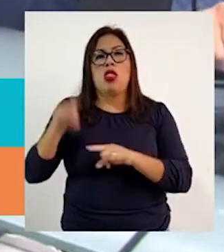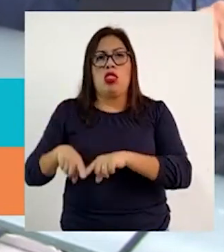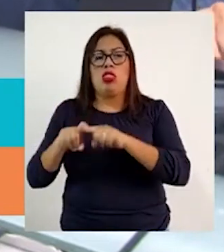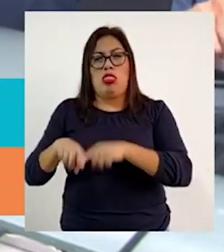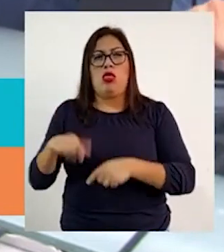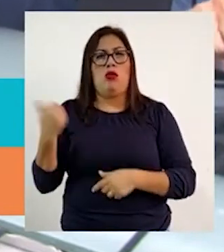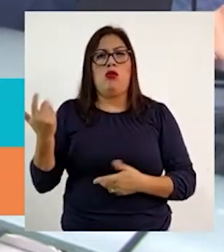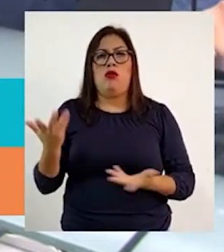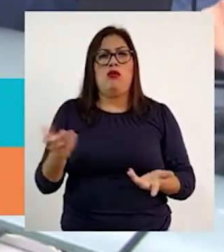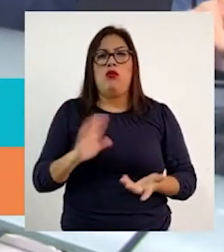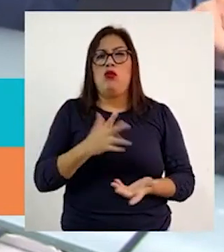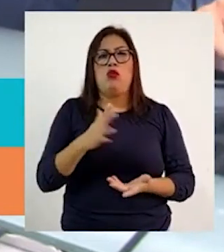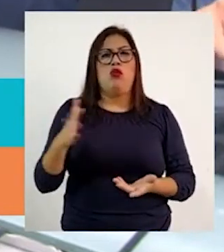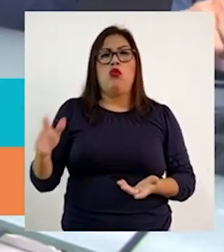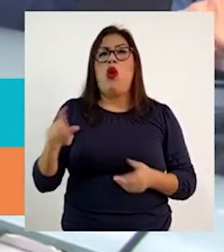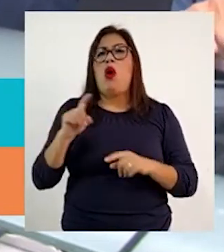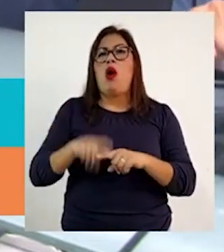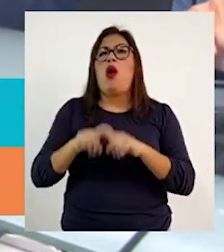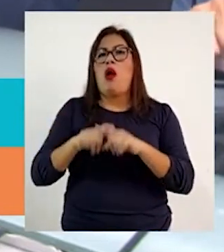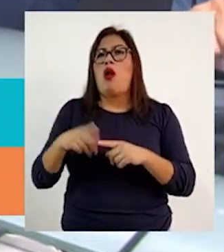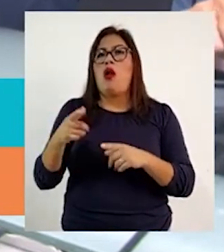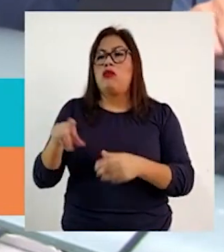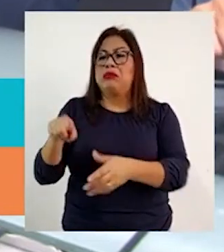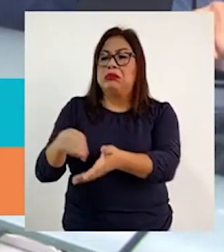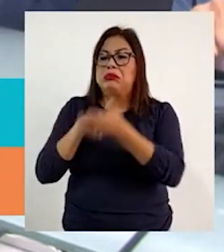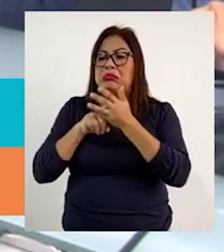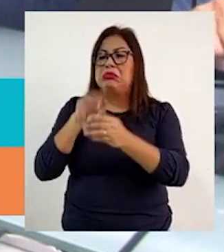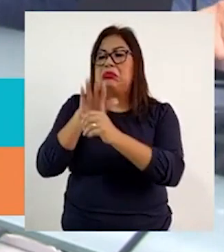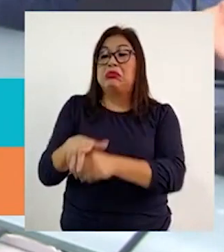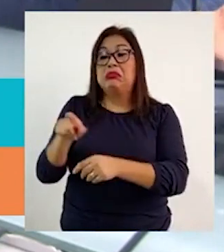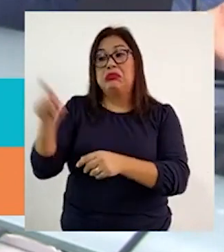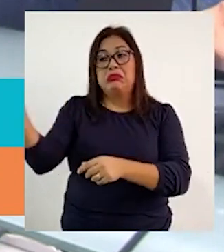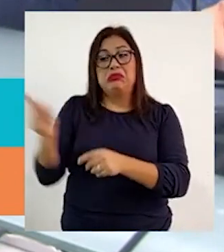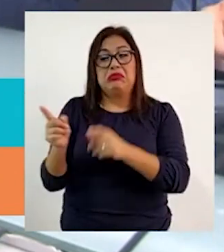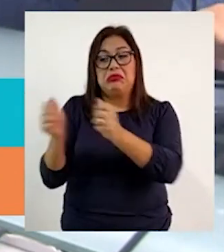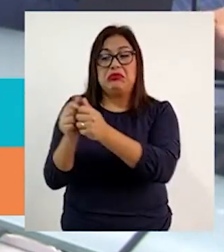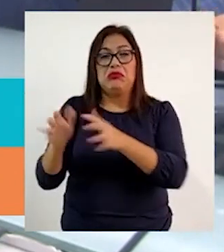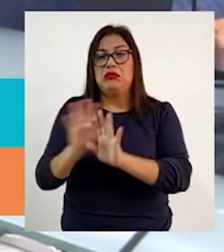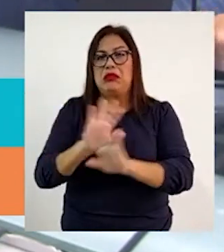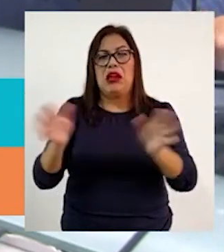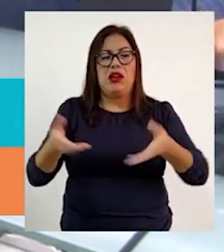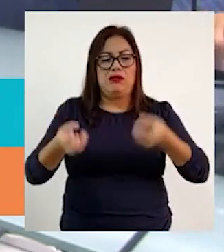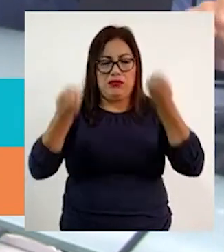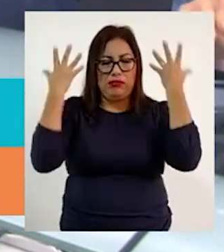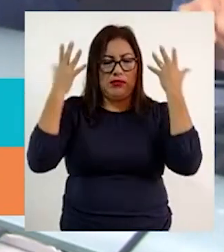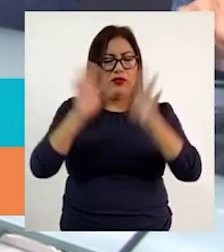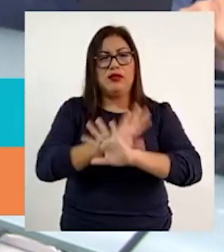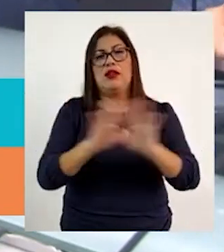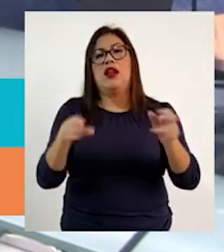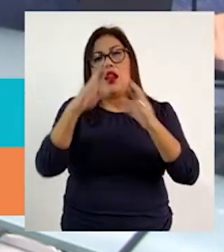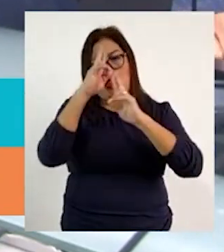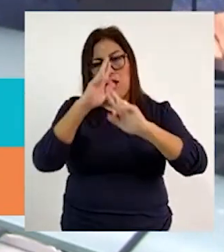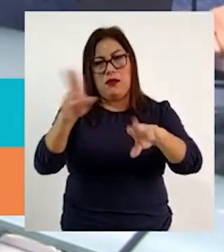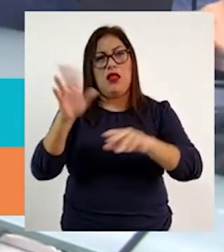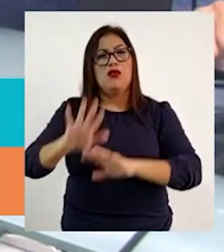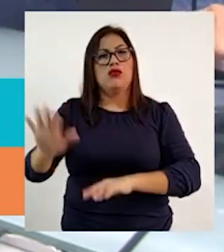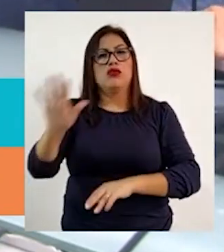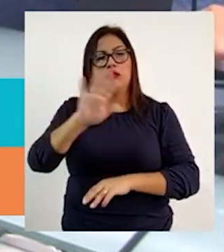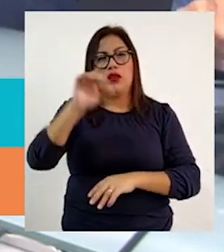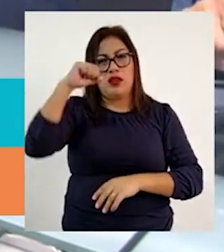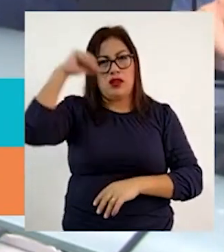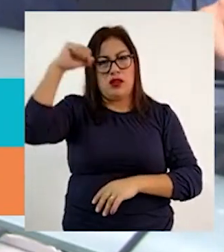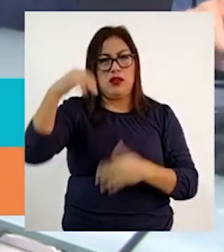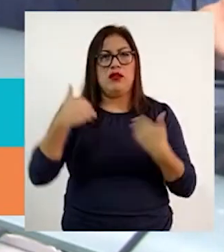Ya no hay internamiento forzado. Nada de eso. Todo quedó atrás. A respetar los derechos que tenemos